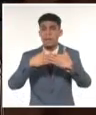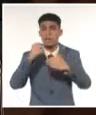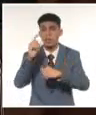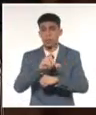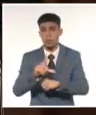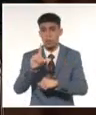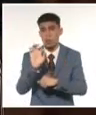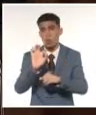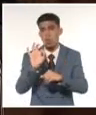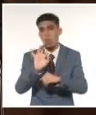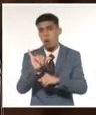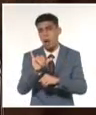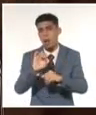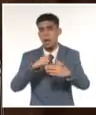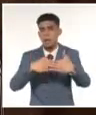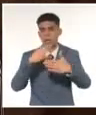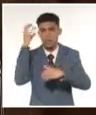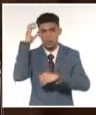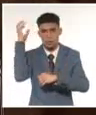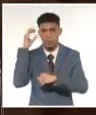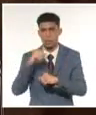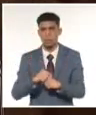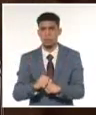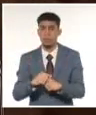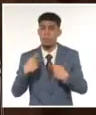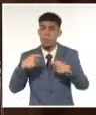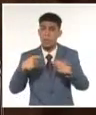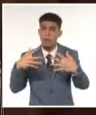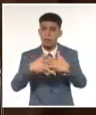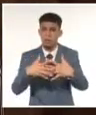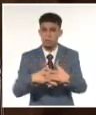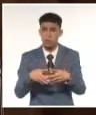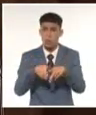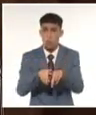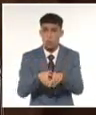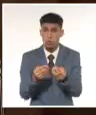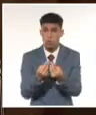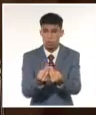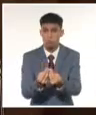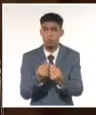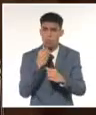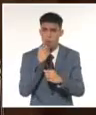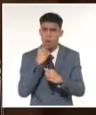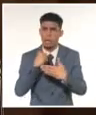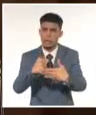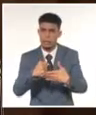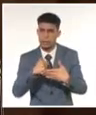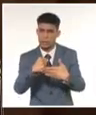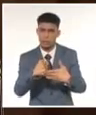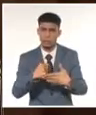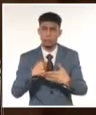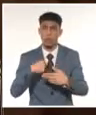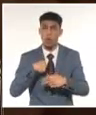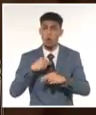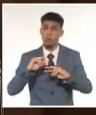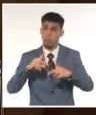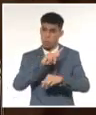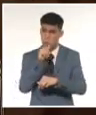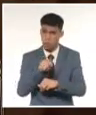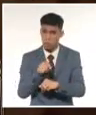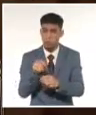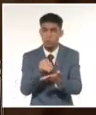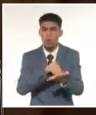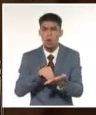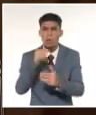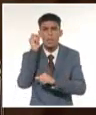favorecer su crecimiento, porque con ese fin surgieron. Hoy vuelvo a preguntar, ¿dónde está la